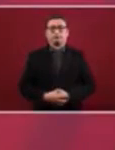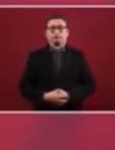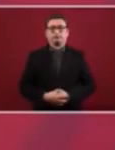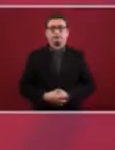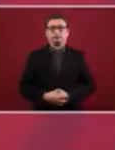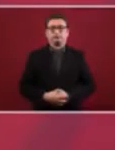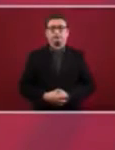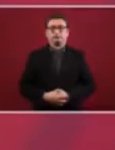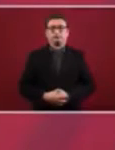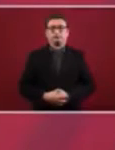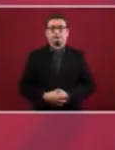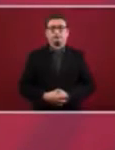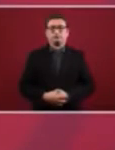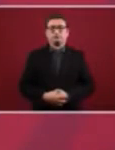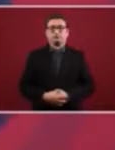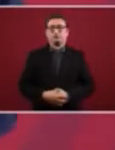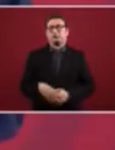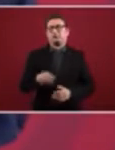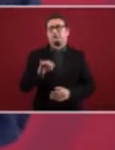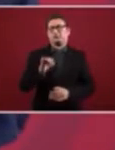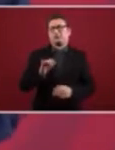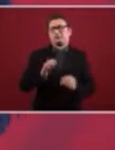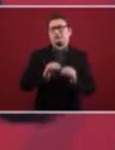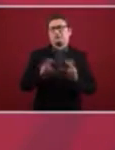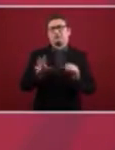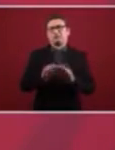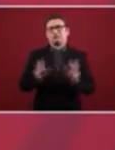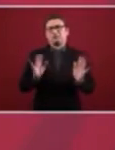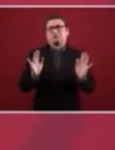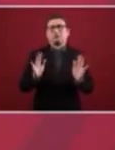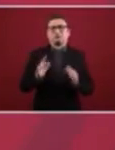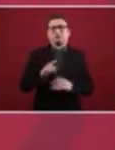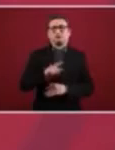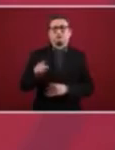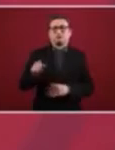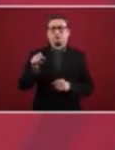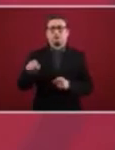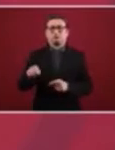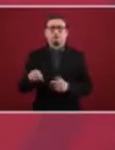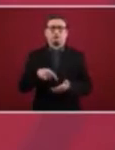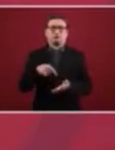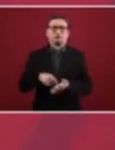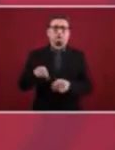Ah, pues sí, claro, no, pues es que ellos estaban ahí, eran los